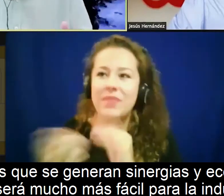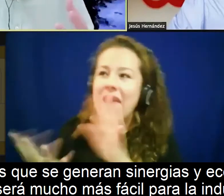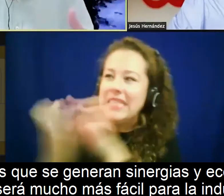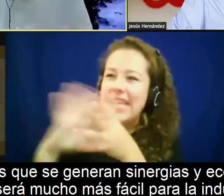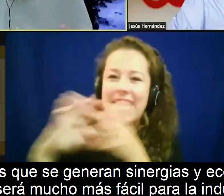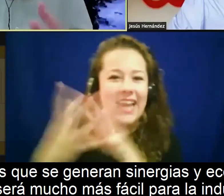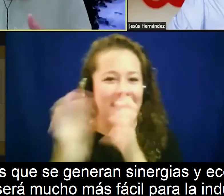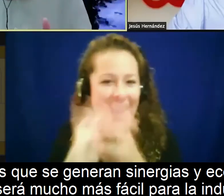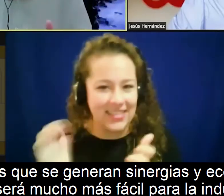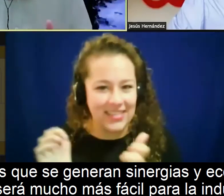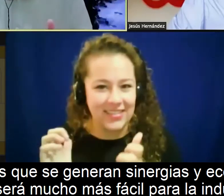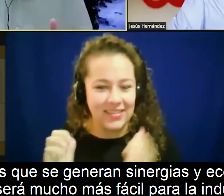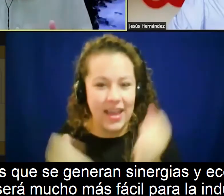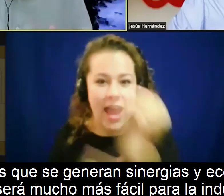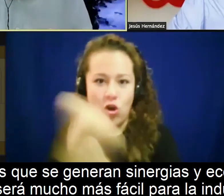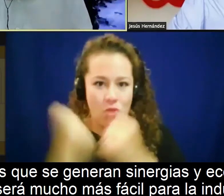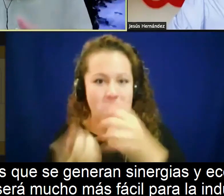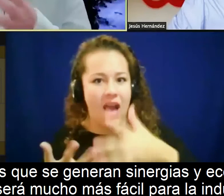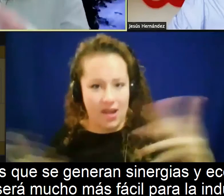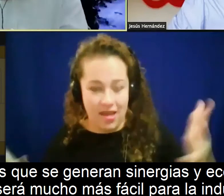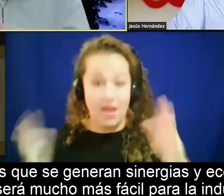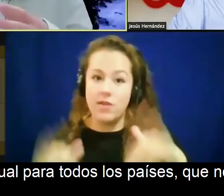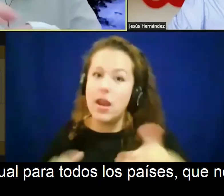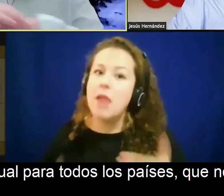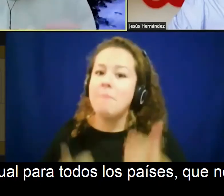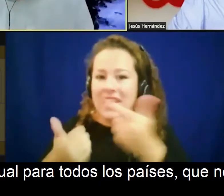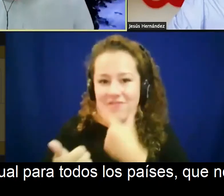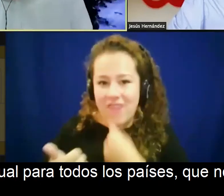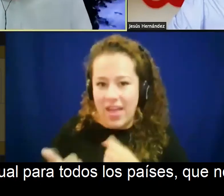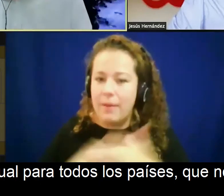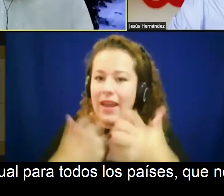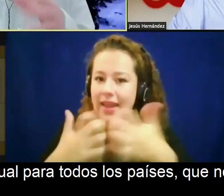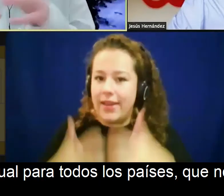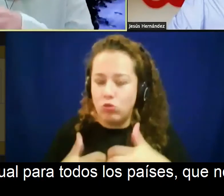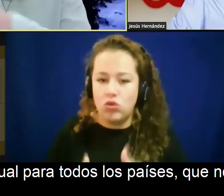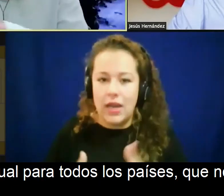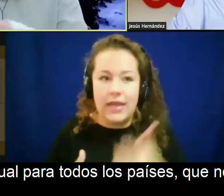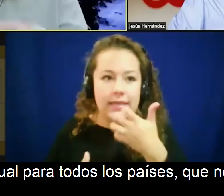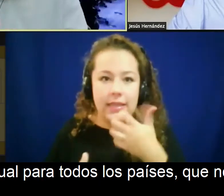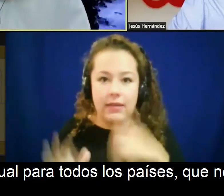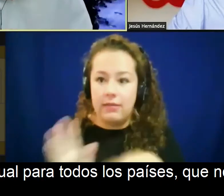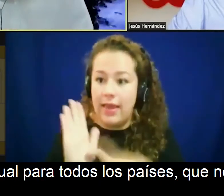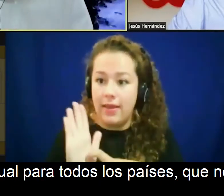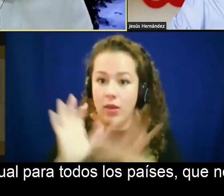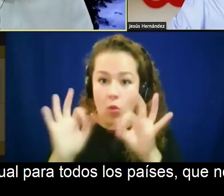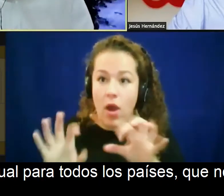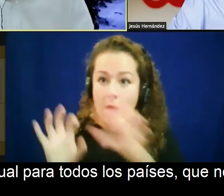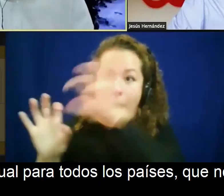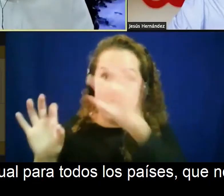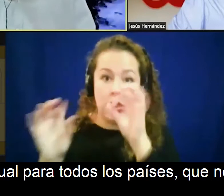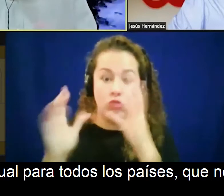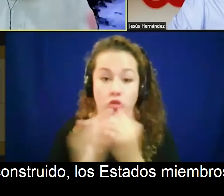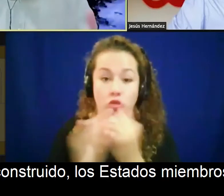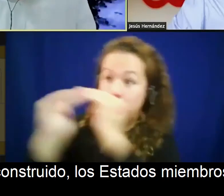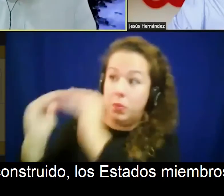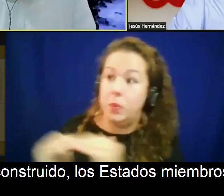y al final la industria será mucho más fácil para la industria cumplir una legislación que es igual para todos los países que no cada país diferente, ¿no?